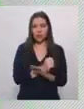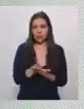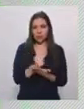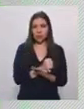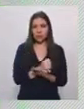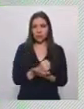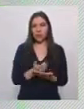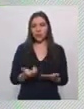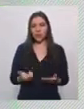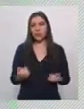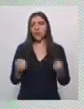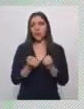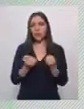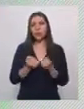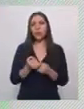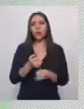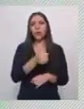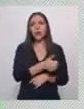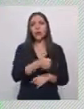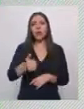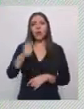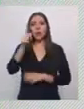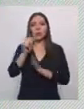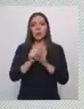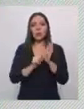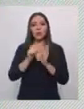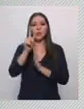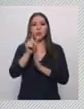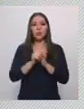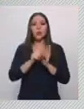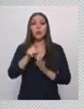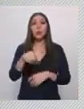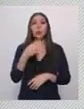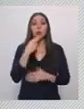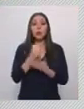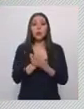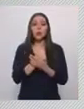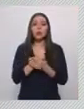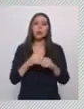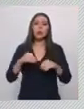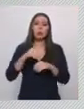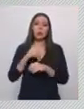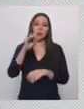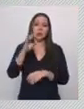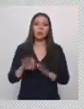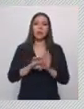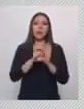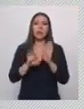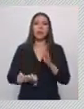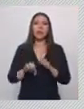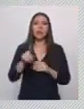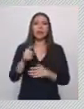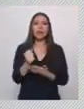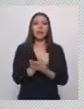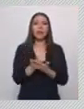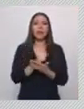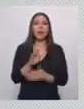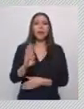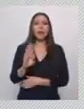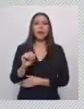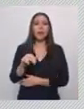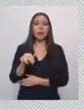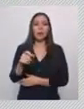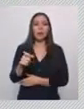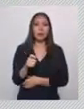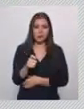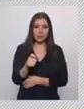también cada mes les van a hacer un cargo por el uso. Hay tarjetas de crédito, por ejemplo, los que estábamos viendo ahí de Banamex, que utiliza puntos. También por cada